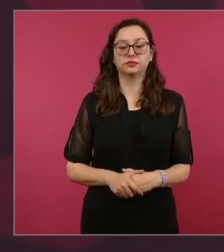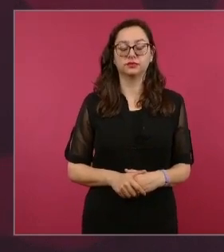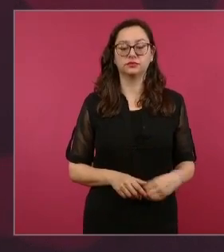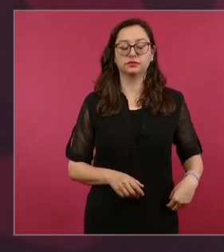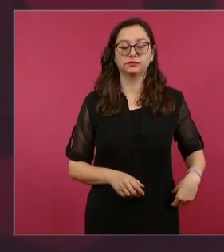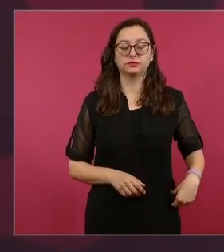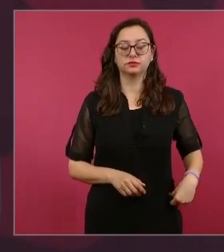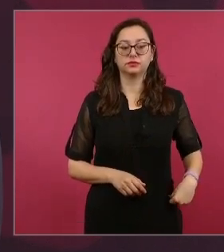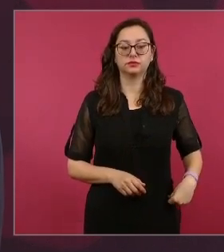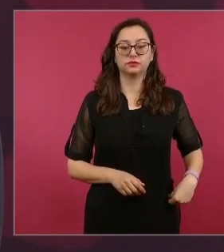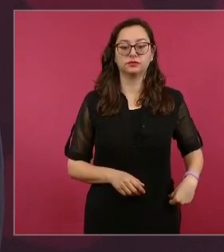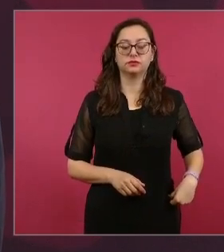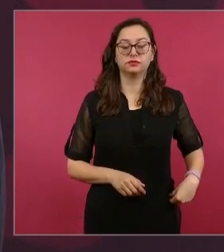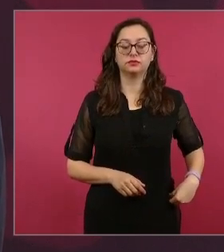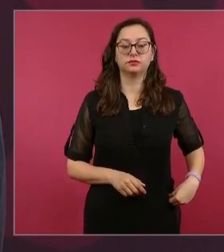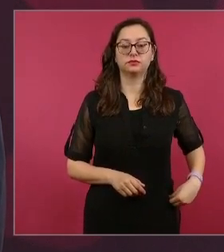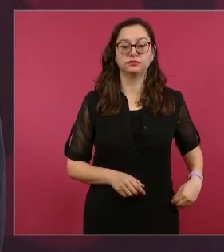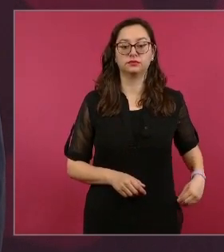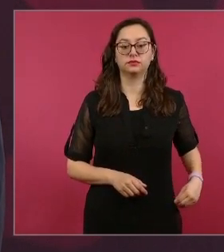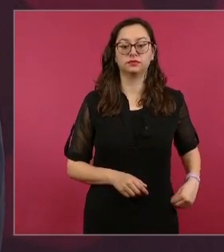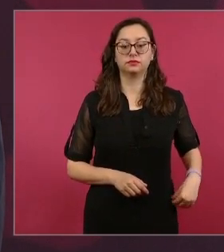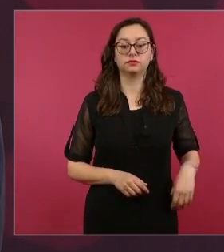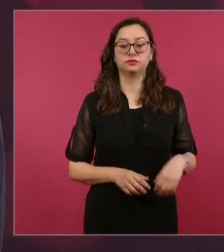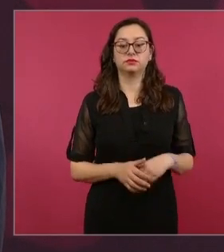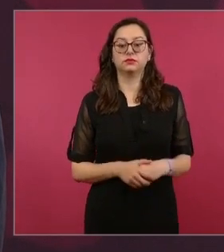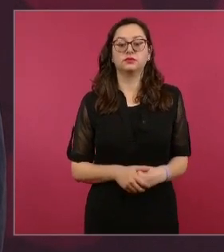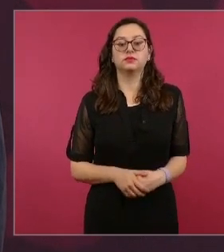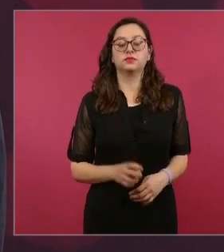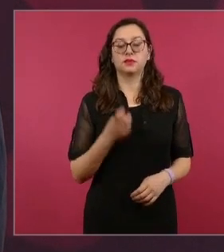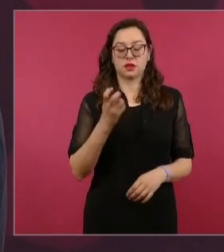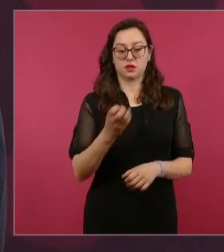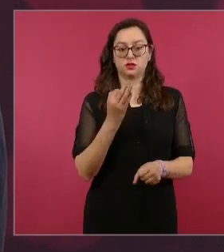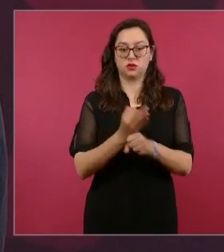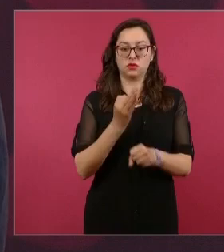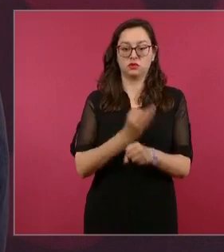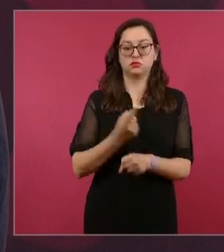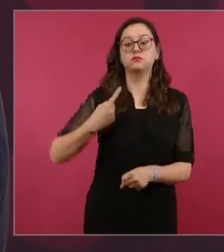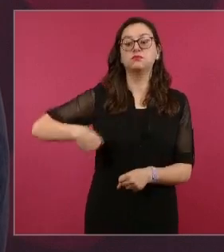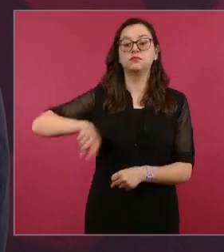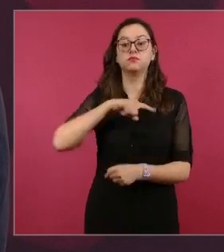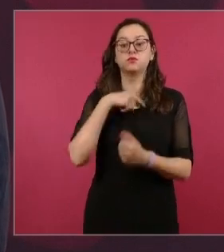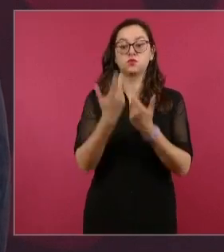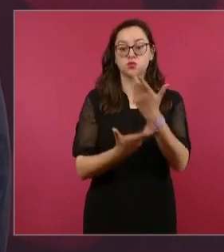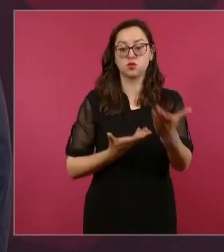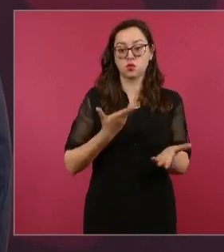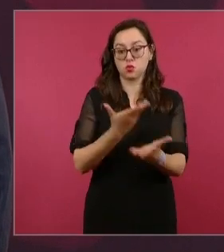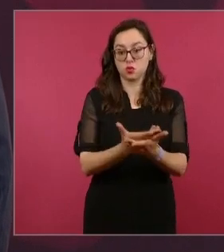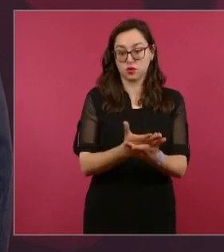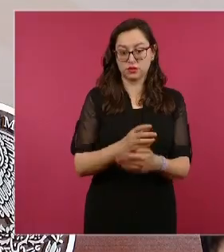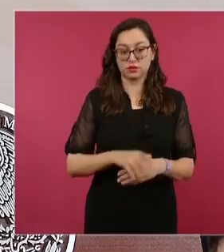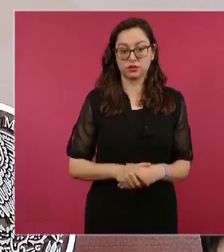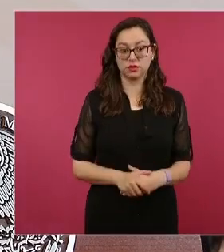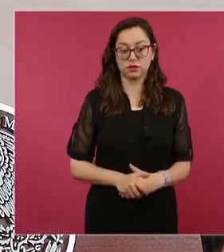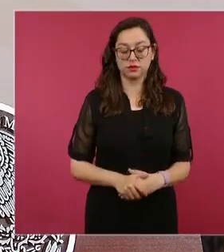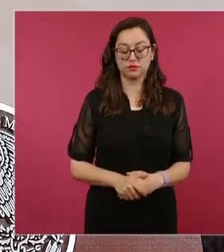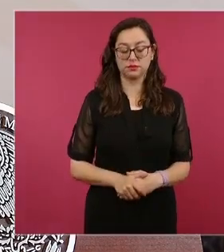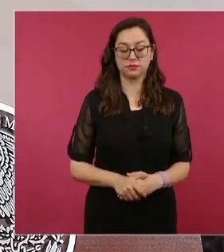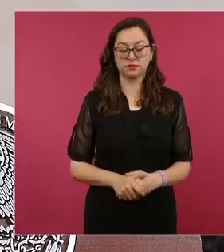Eso es lo que nosotros estamos planteando, y de